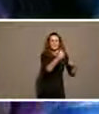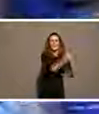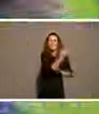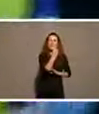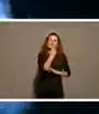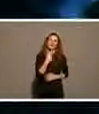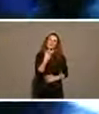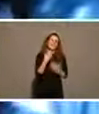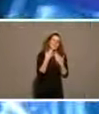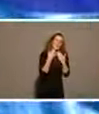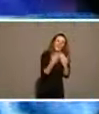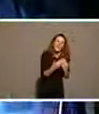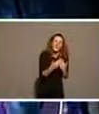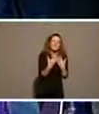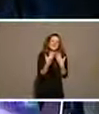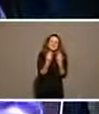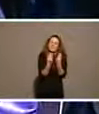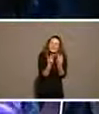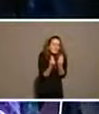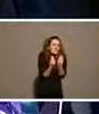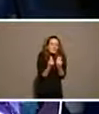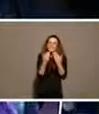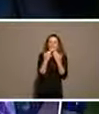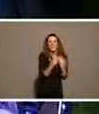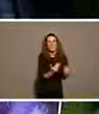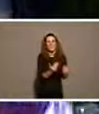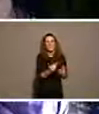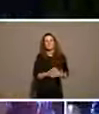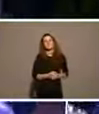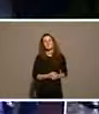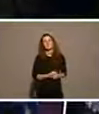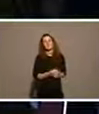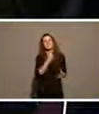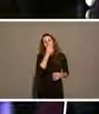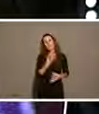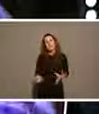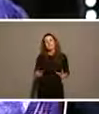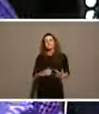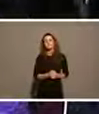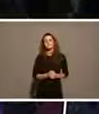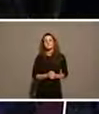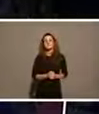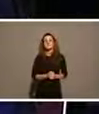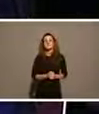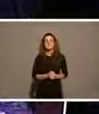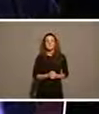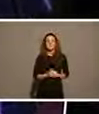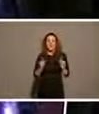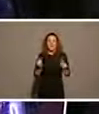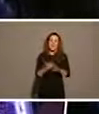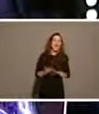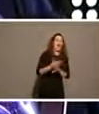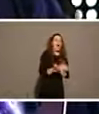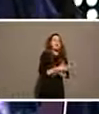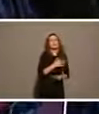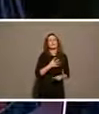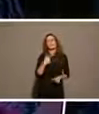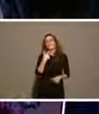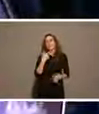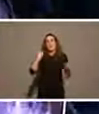apoyándonos. Muchísimas, muchísimas gracias. Bueno, antes de empezar, queremos dedicar toda